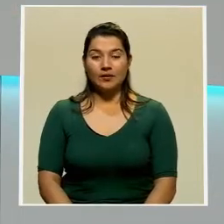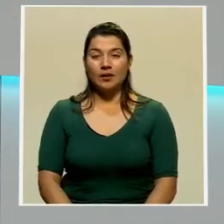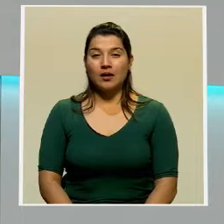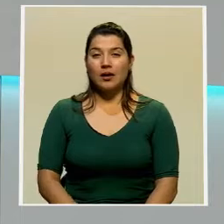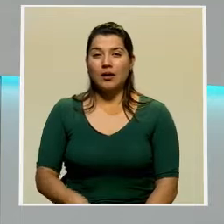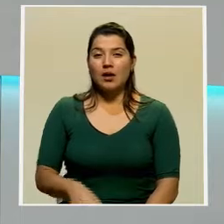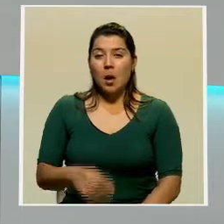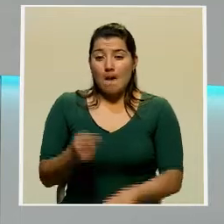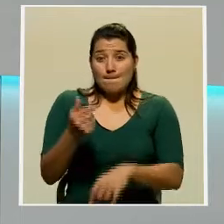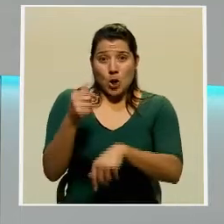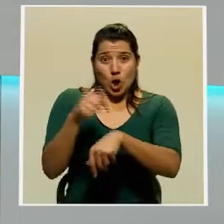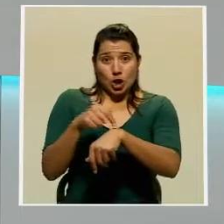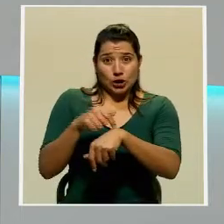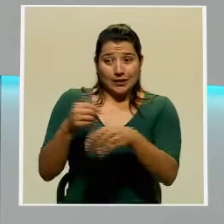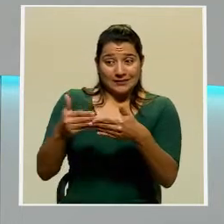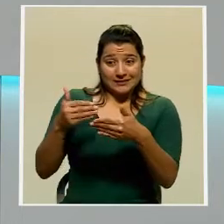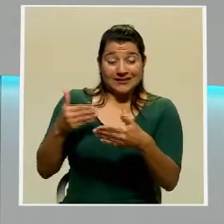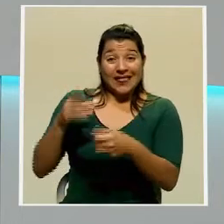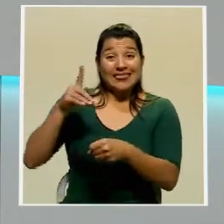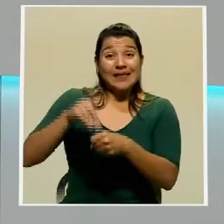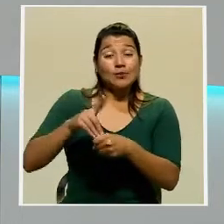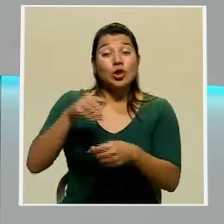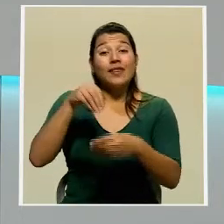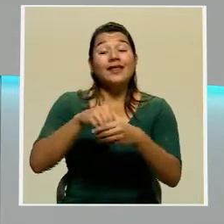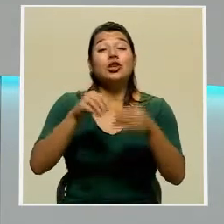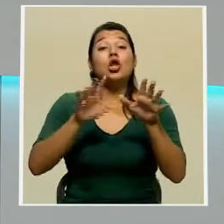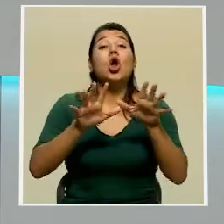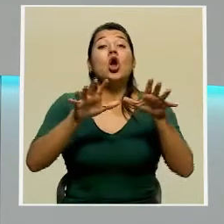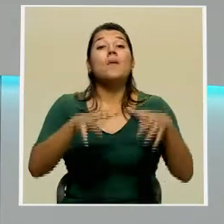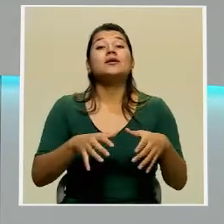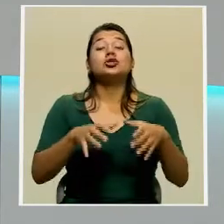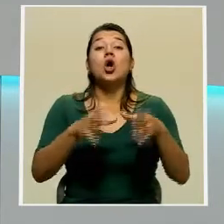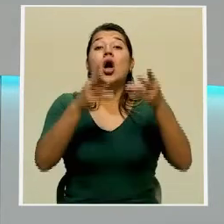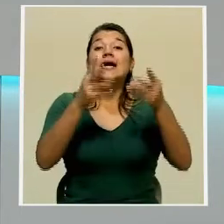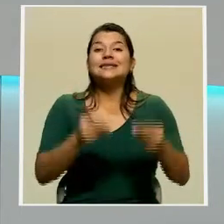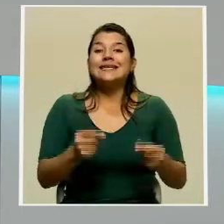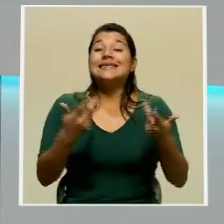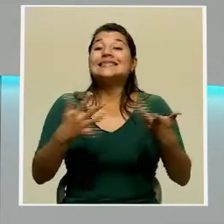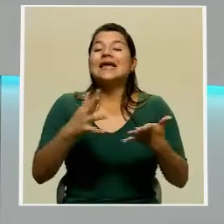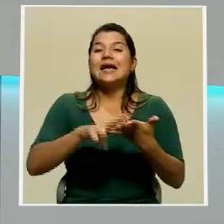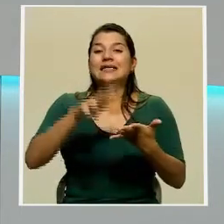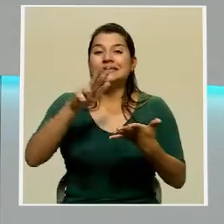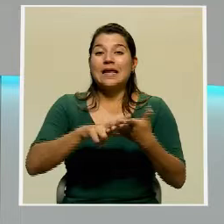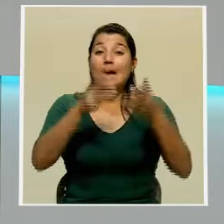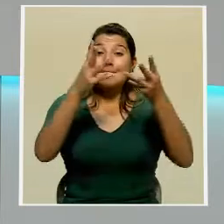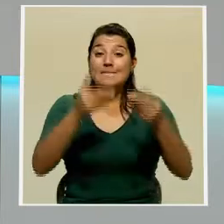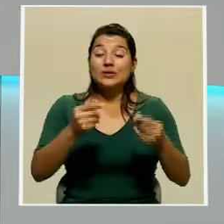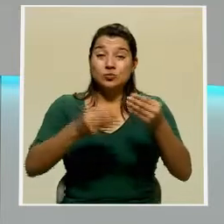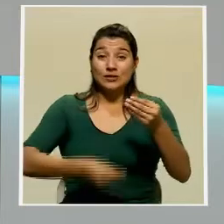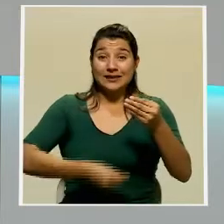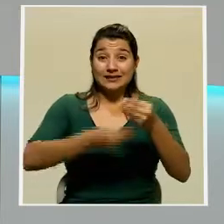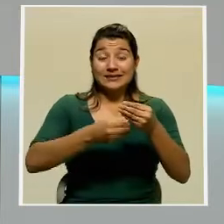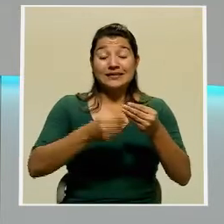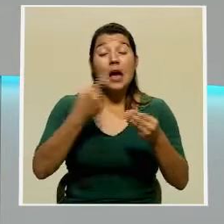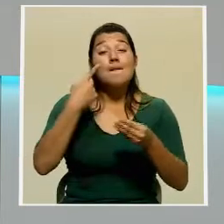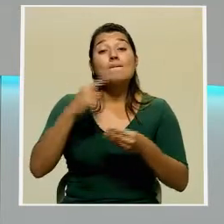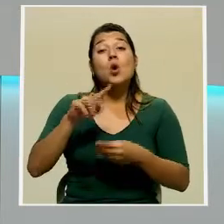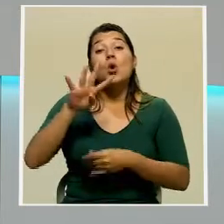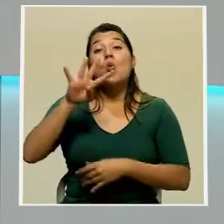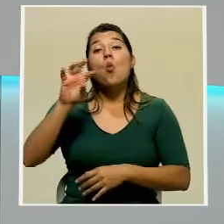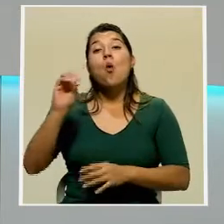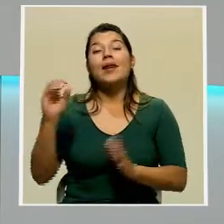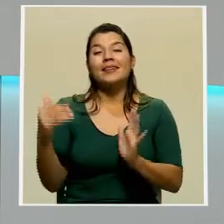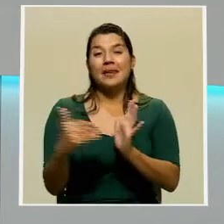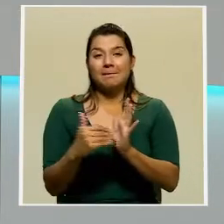apenas unos minutos los diputados de la Comisión de Hacendarios aprobaron el presupuesto extraordinario por